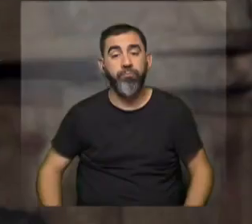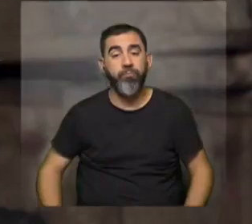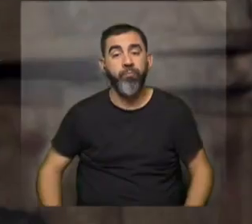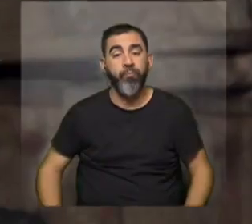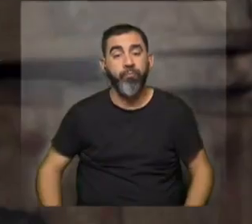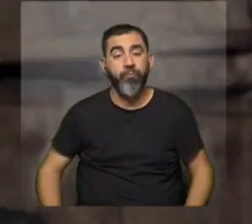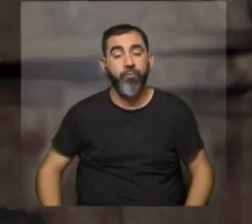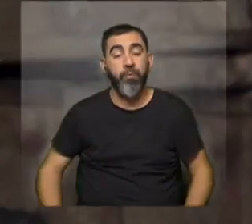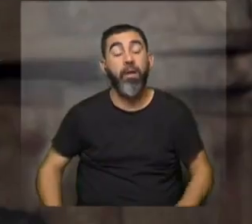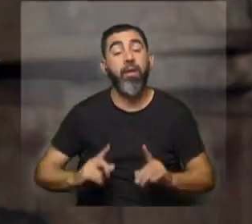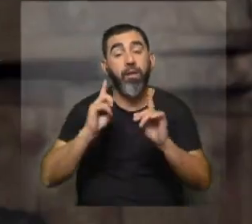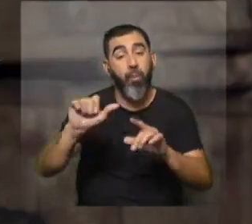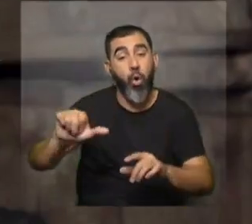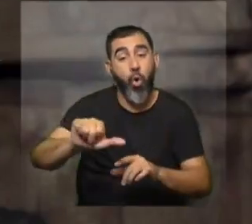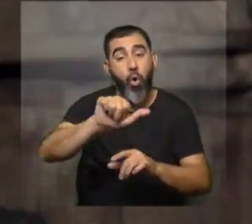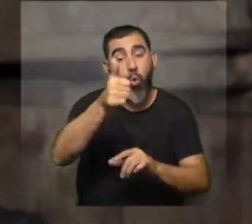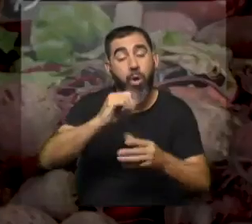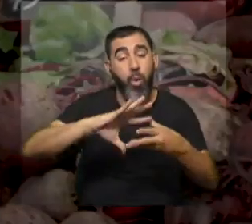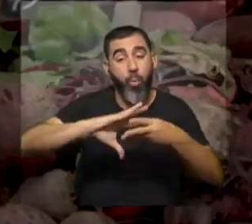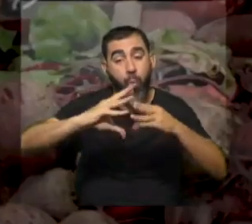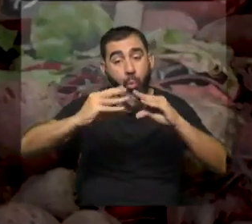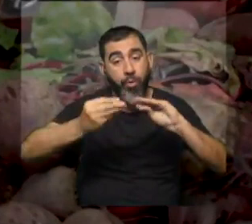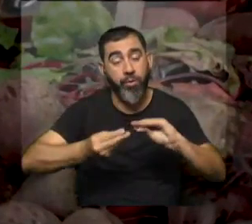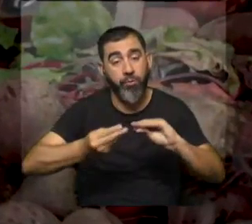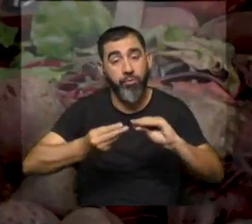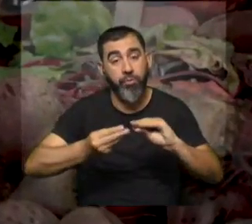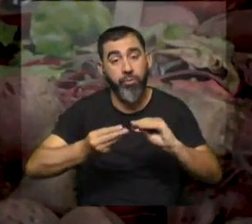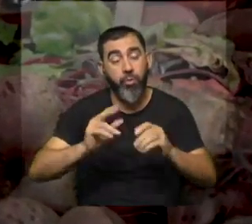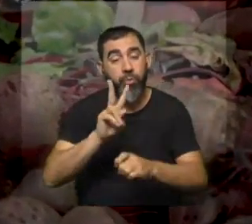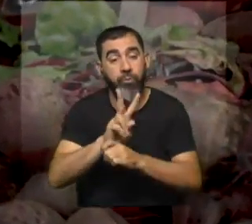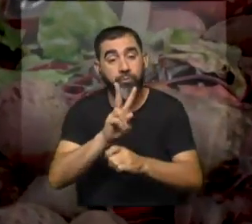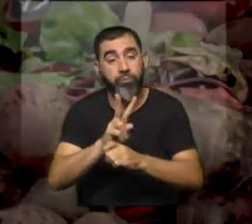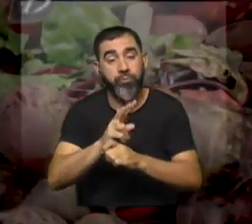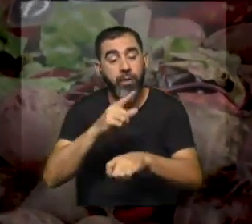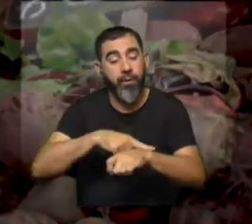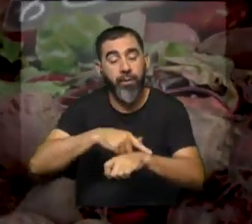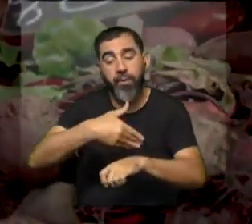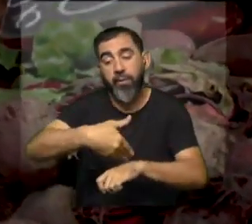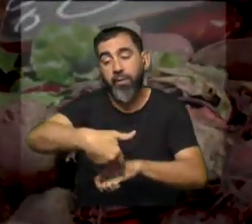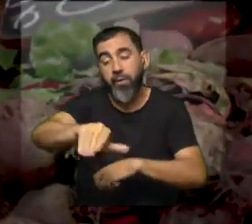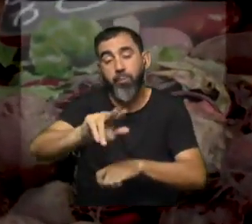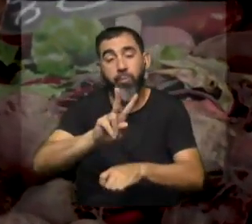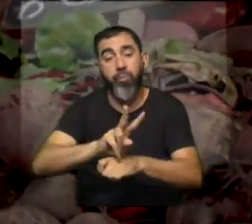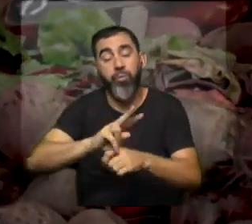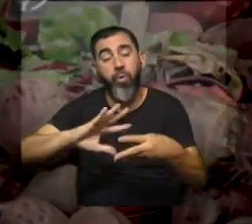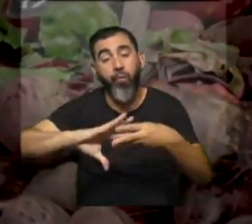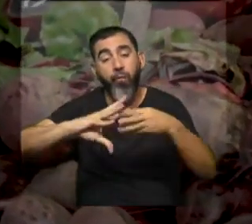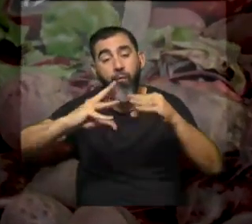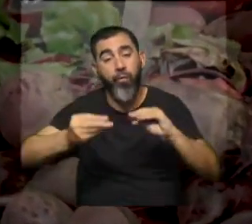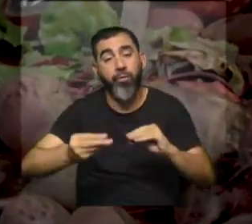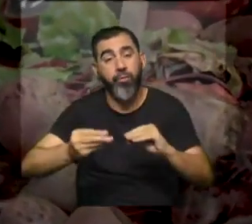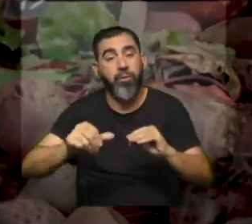A su vez, hemos logrado que el boniato se pueda conservar durante más tiempo. Podemos conservar un boniato criollo